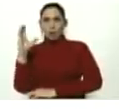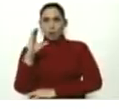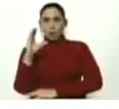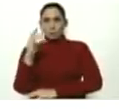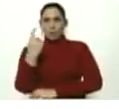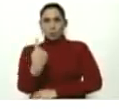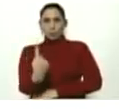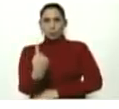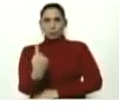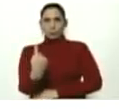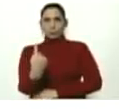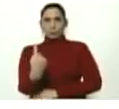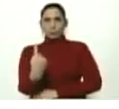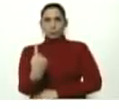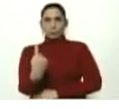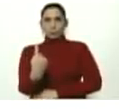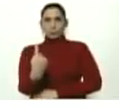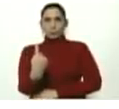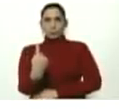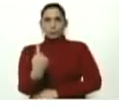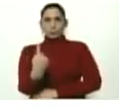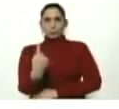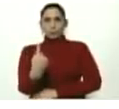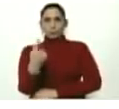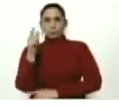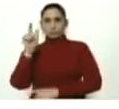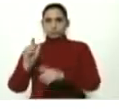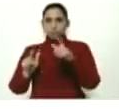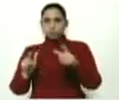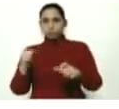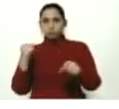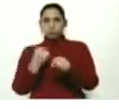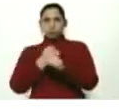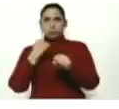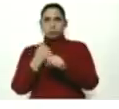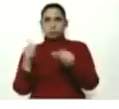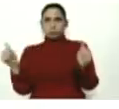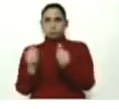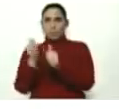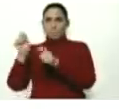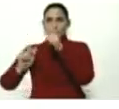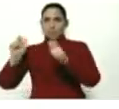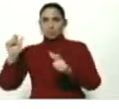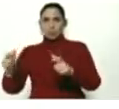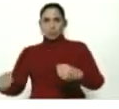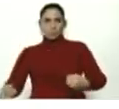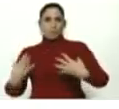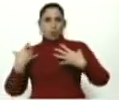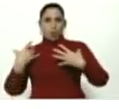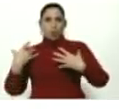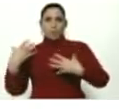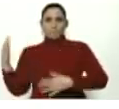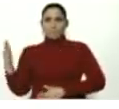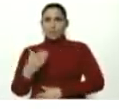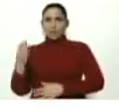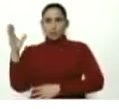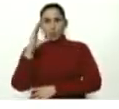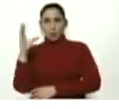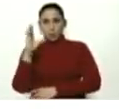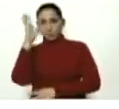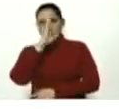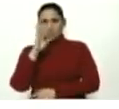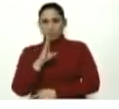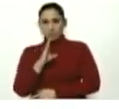y uno de el personal que trabaja con pacientes, con los connacionales que vienen de Colombia, de